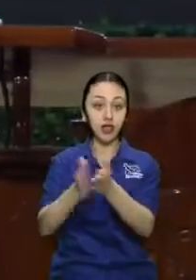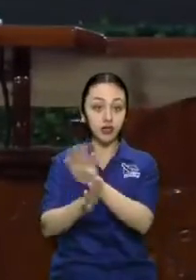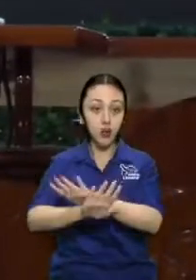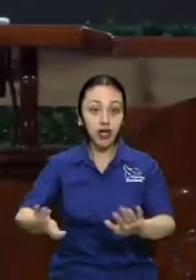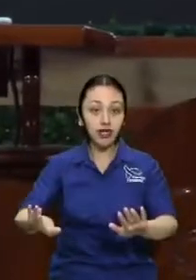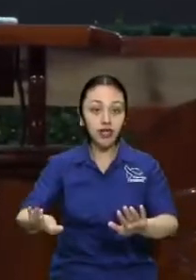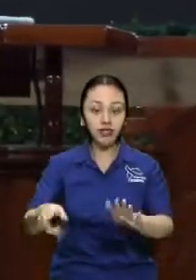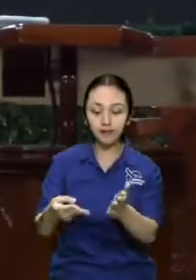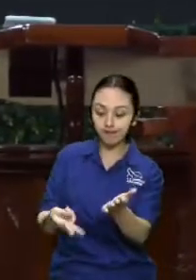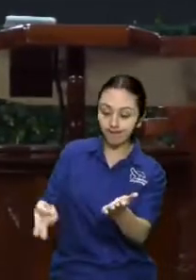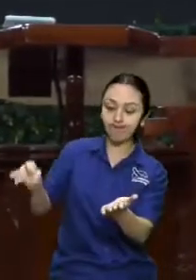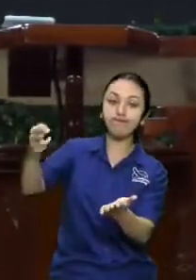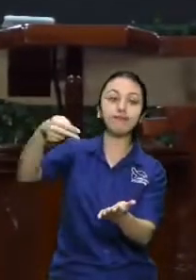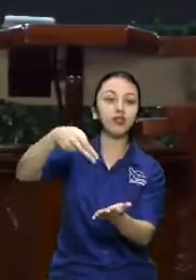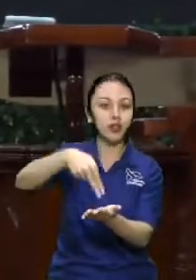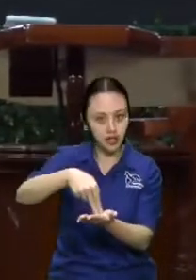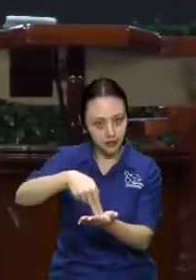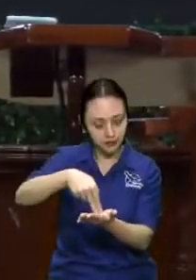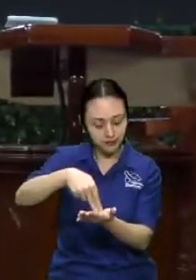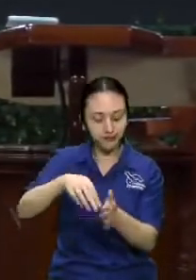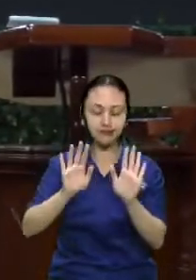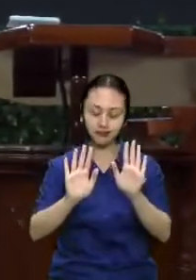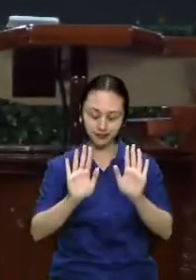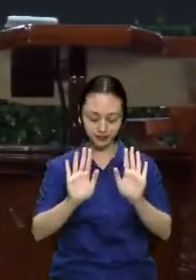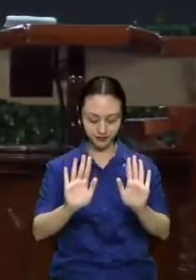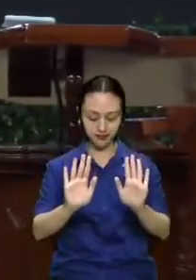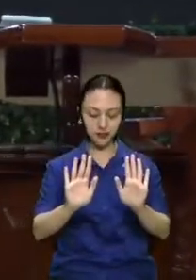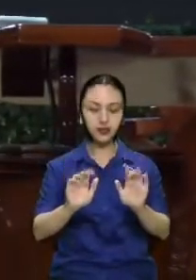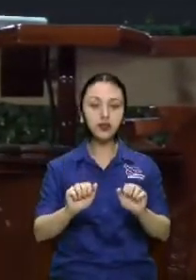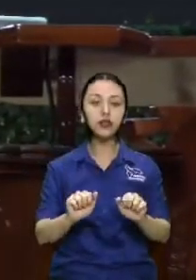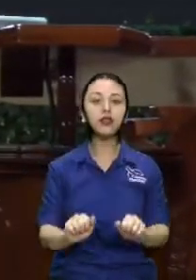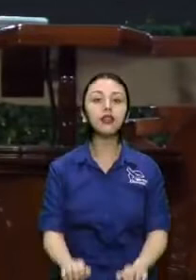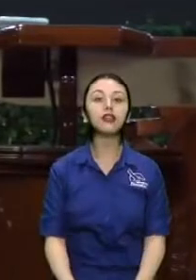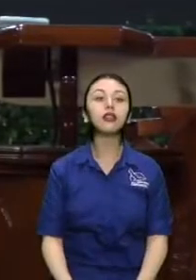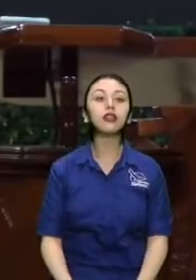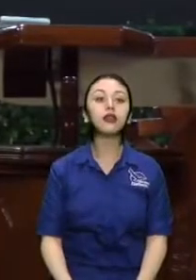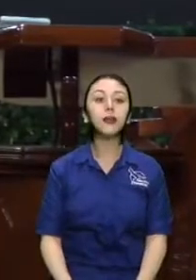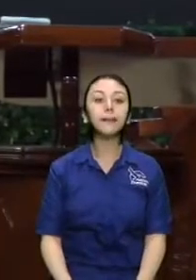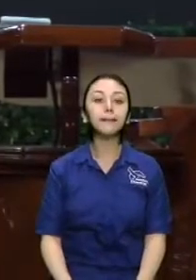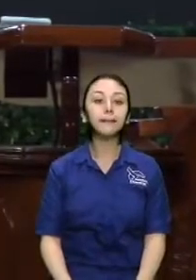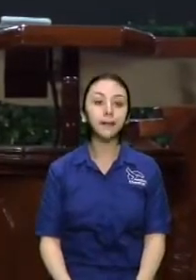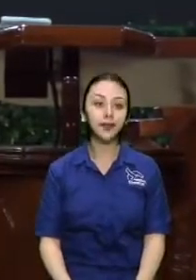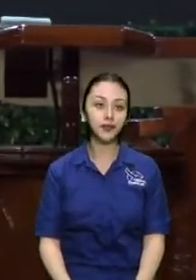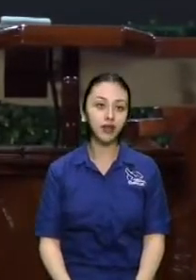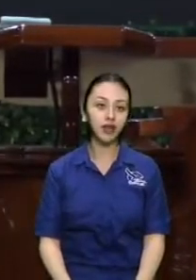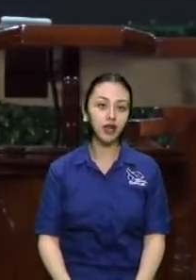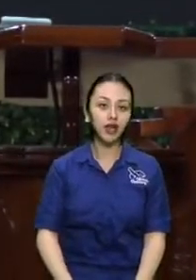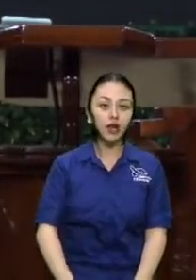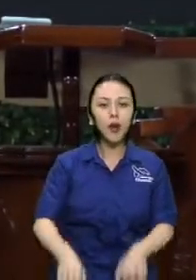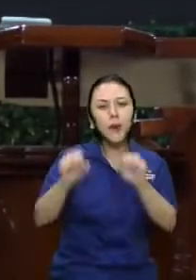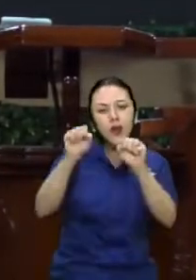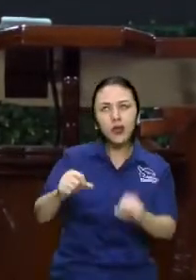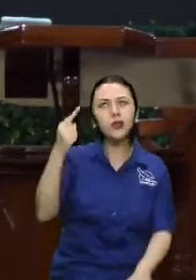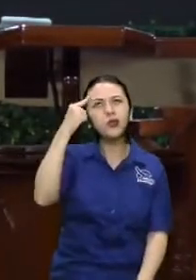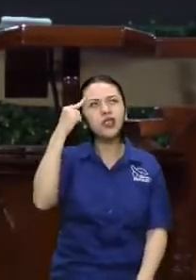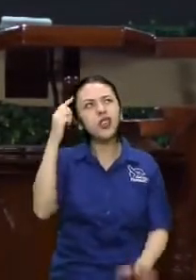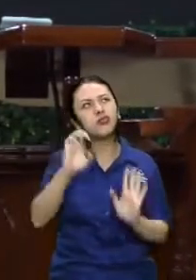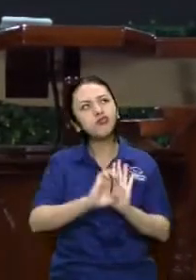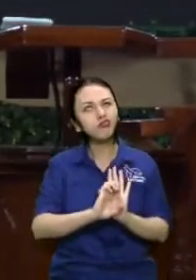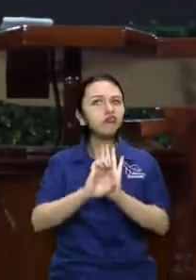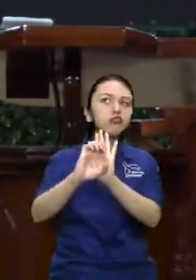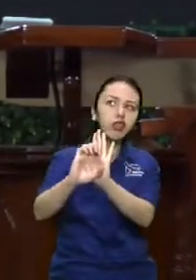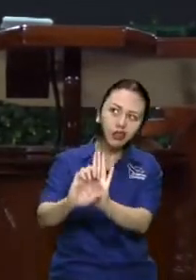O sea, mire, esto lo podemos, no, esto es sombra de tal cosa, y sí, amén. Es